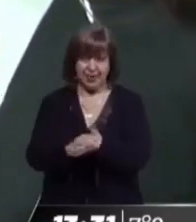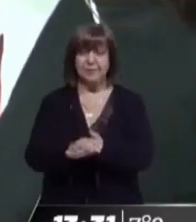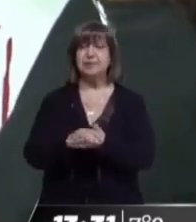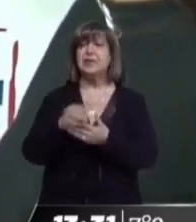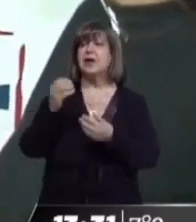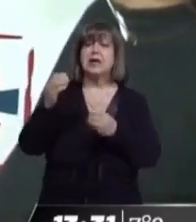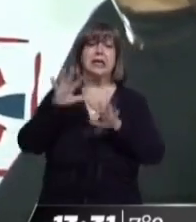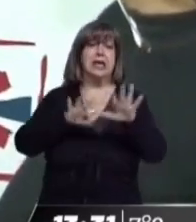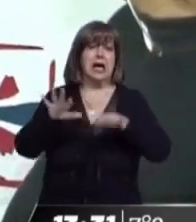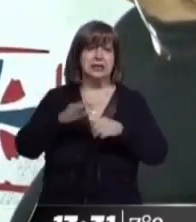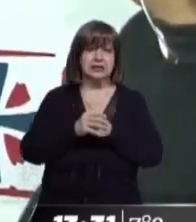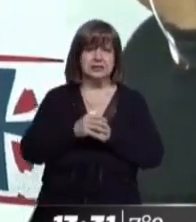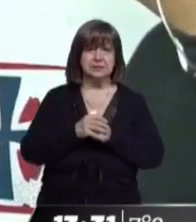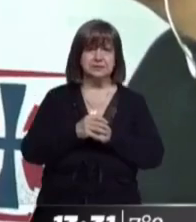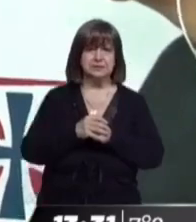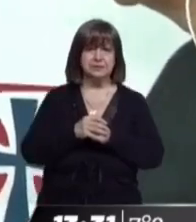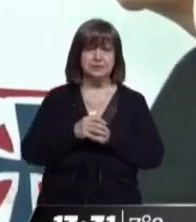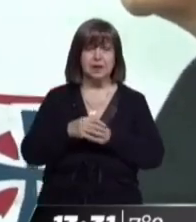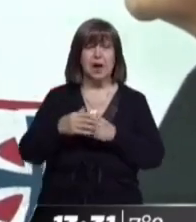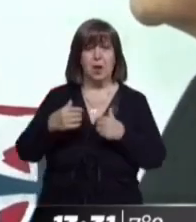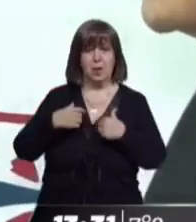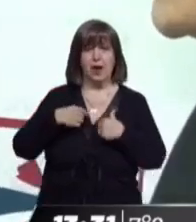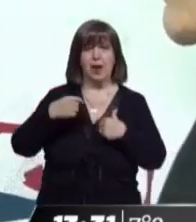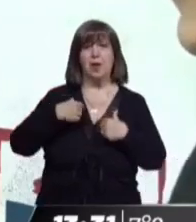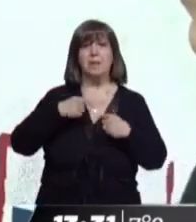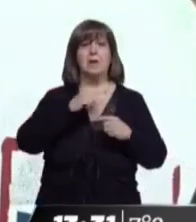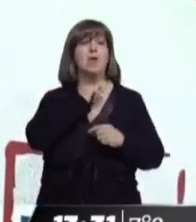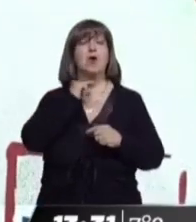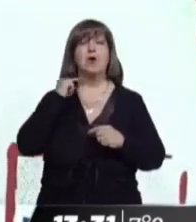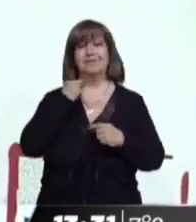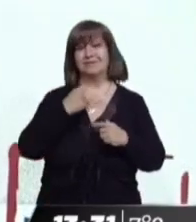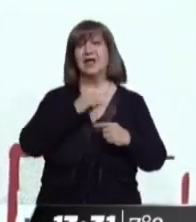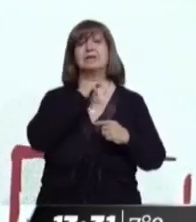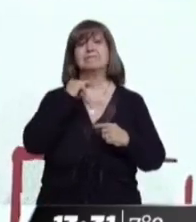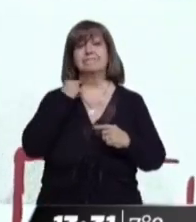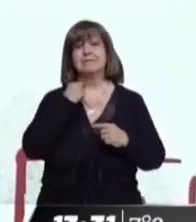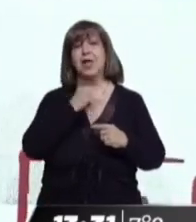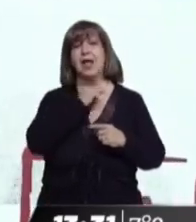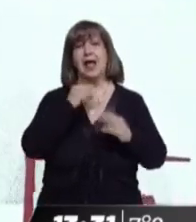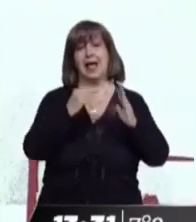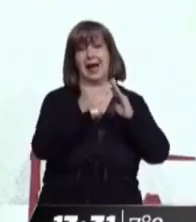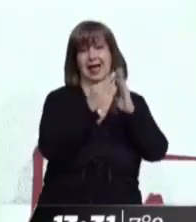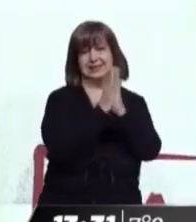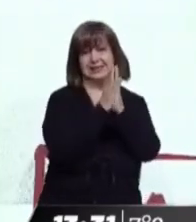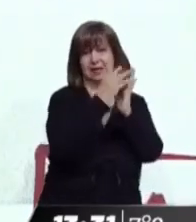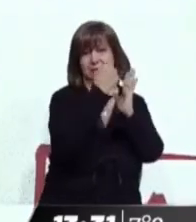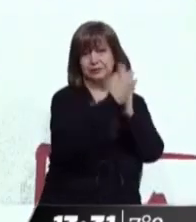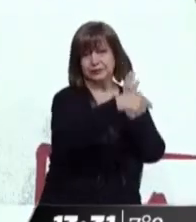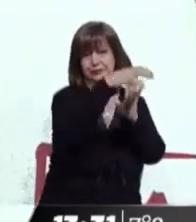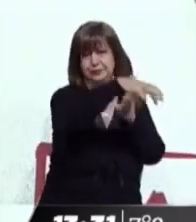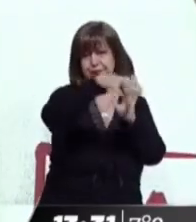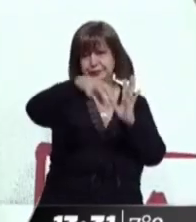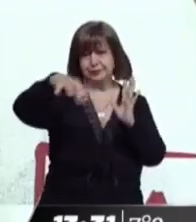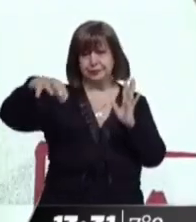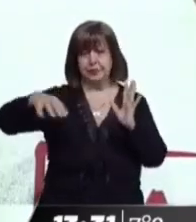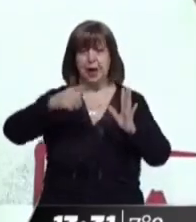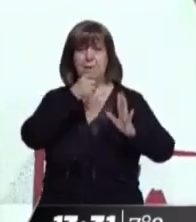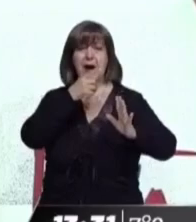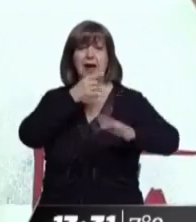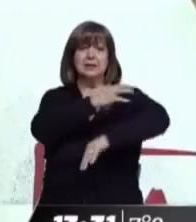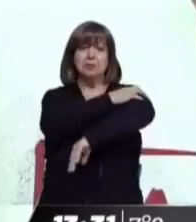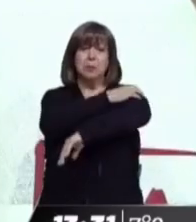Mendoza lo que nosotros notamos en las parroquias es una pobreza eh sostenida más